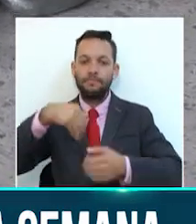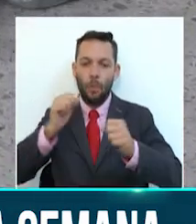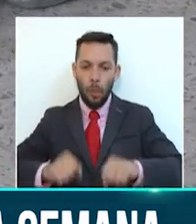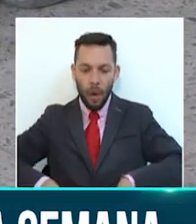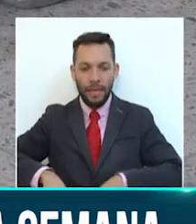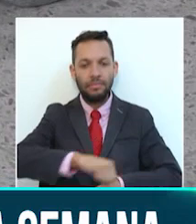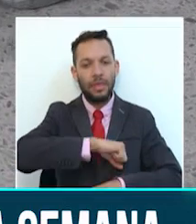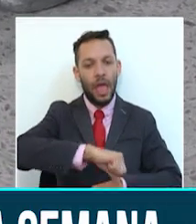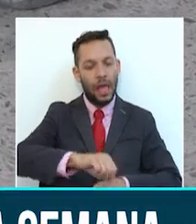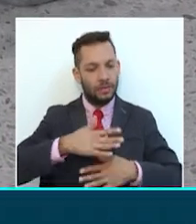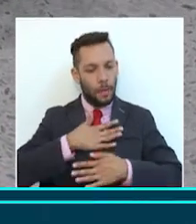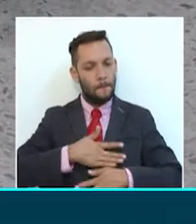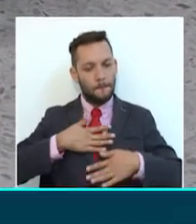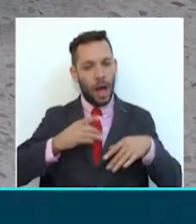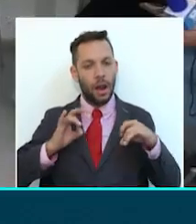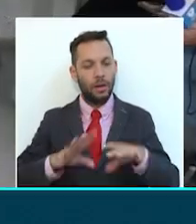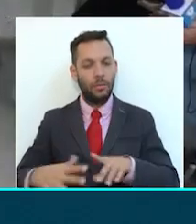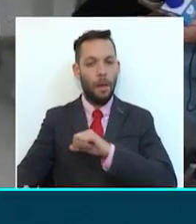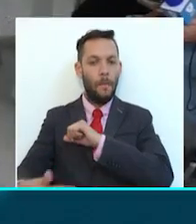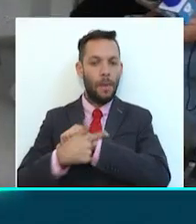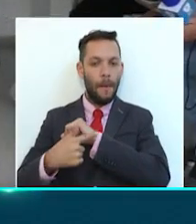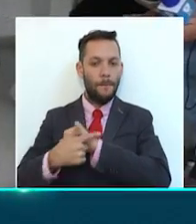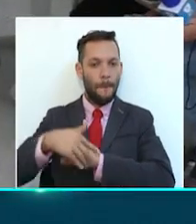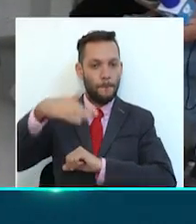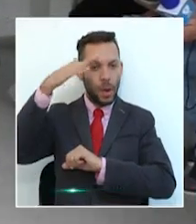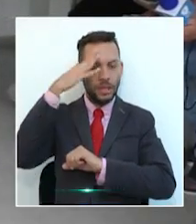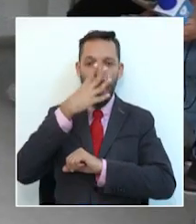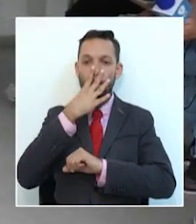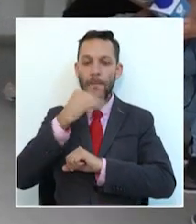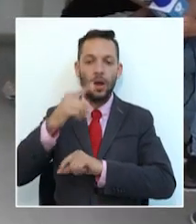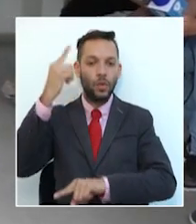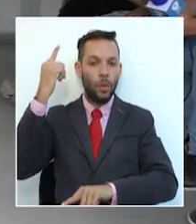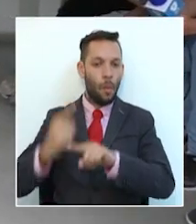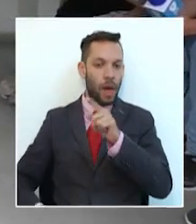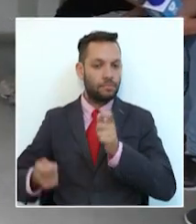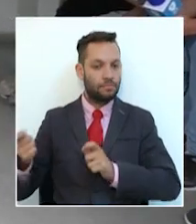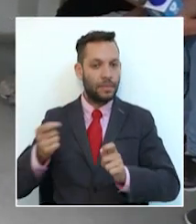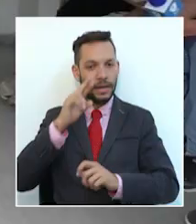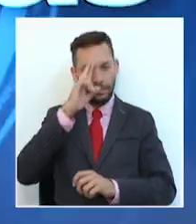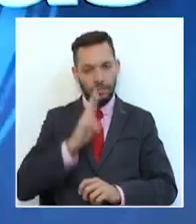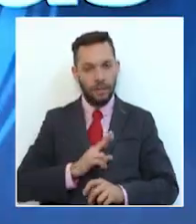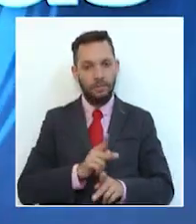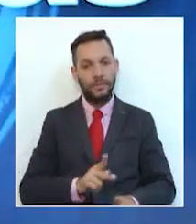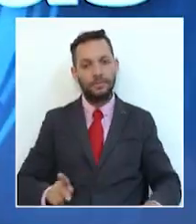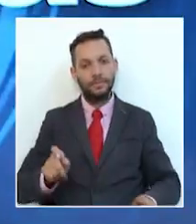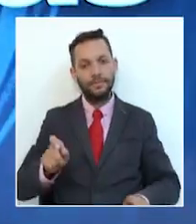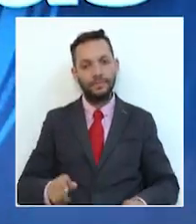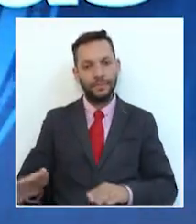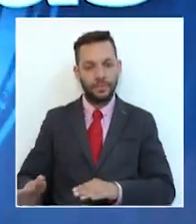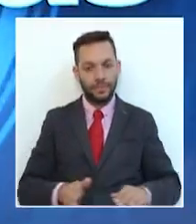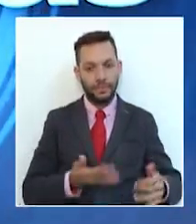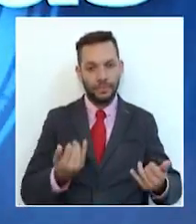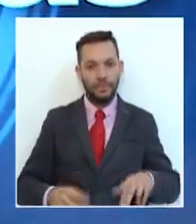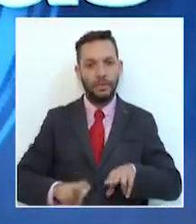su inconformidad y evitar convertirse en víctimas de agresiones a manos de integrantes de la fuerza pública. A esta hora en